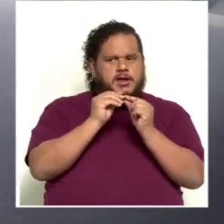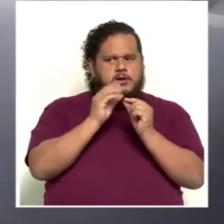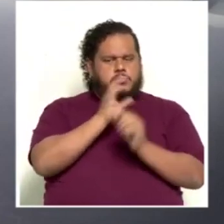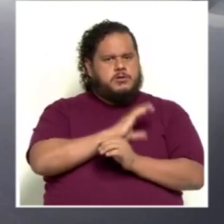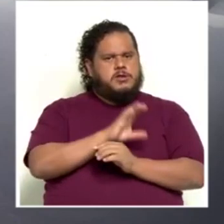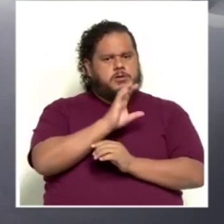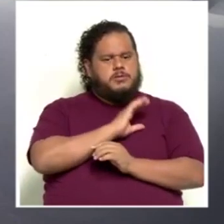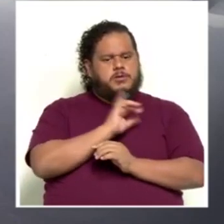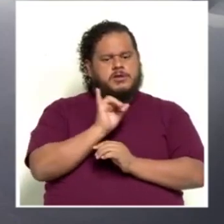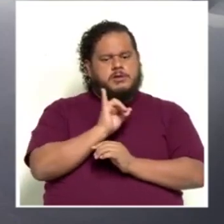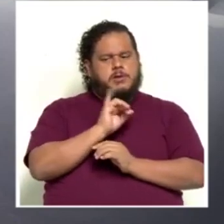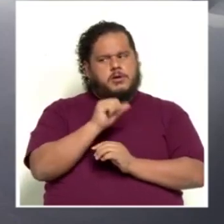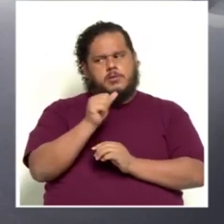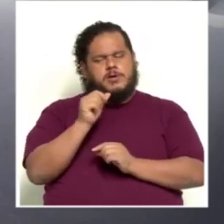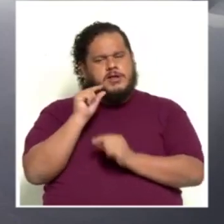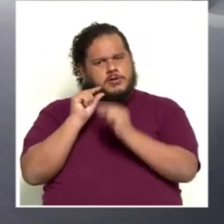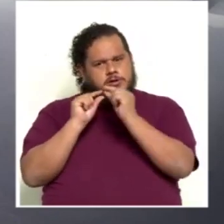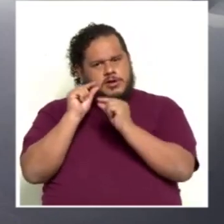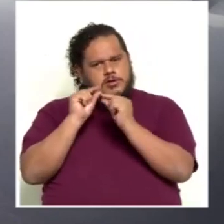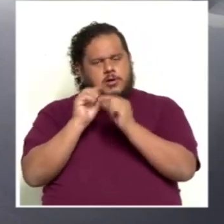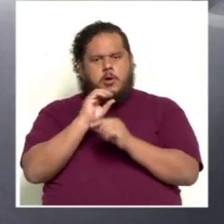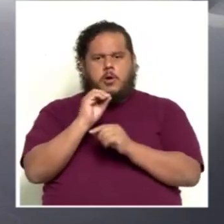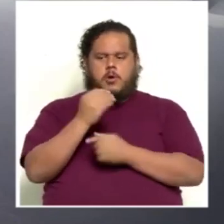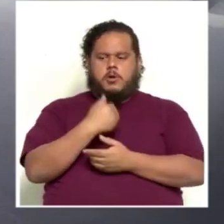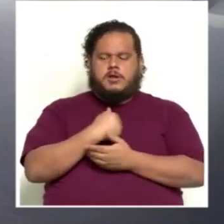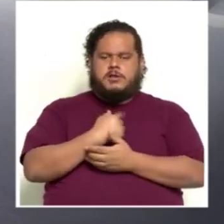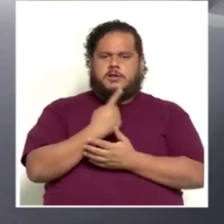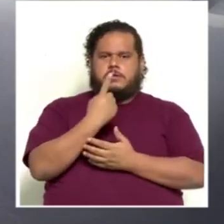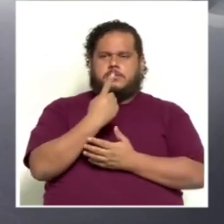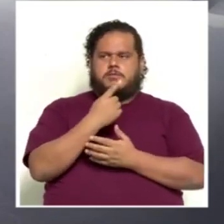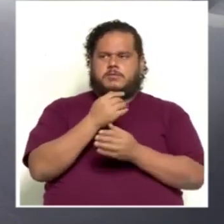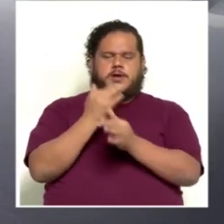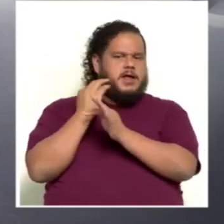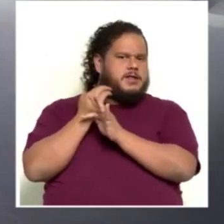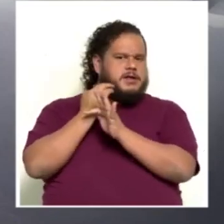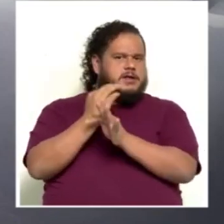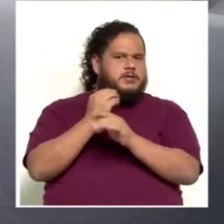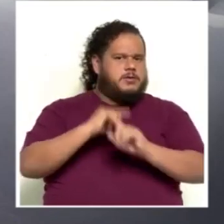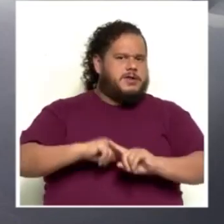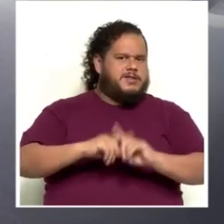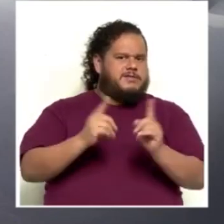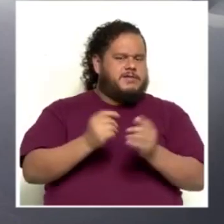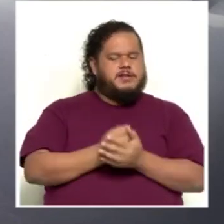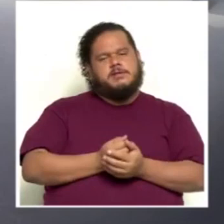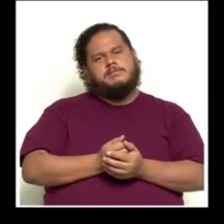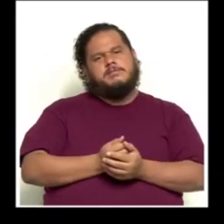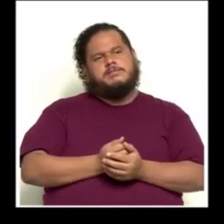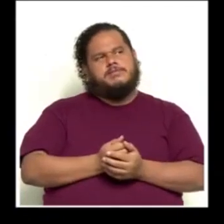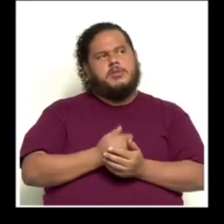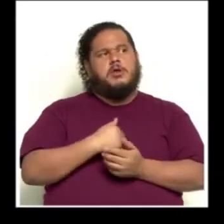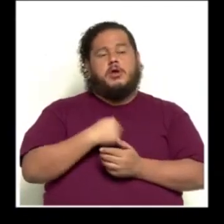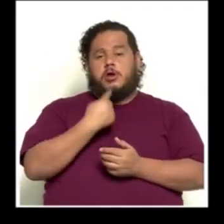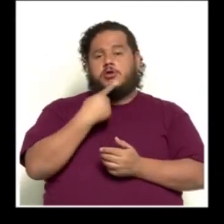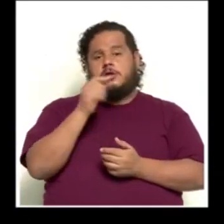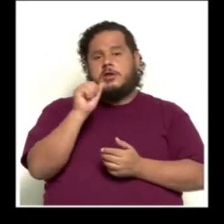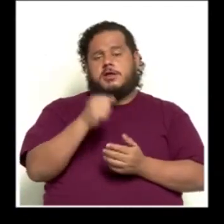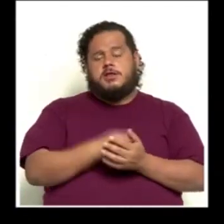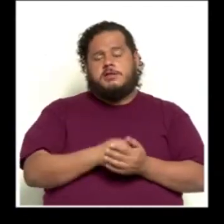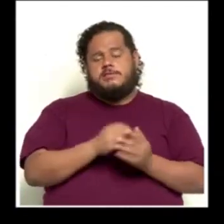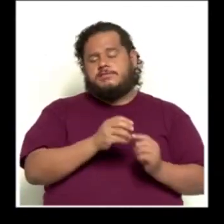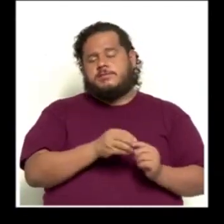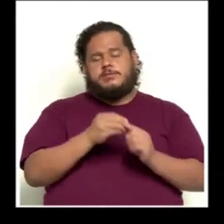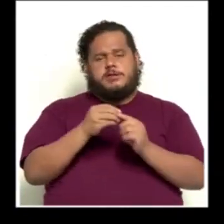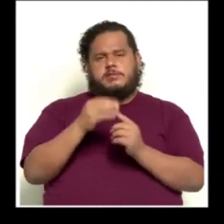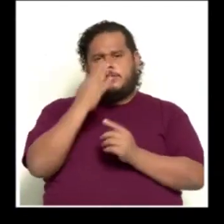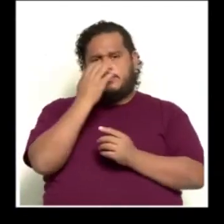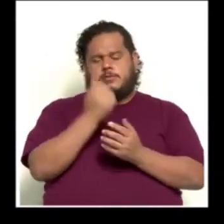comporta como las demás o que tiene una trayectoria diferente. Yo diría que sí, especialmente